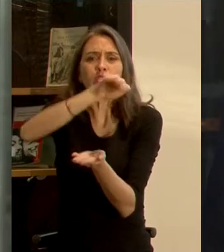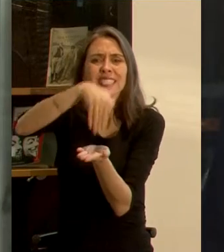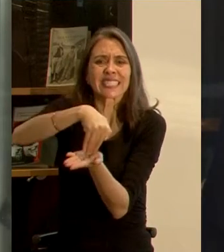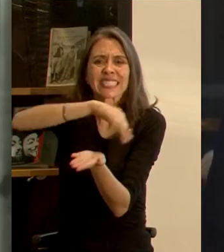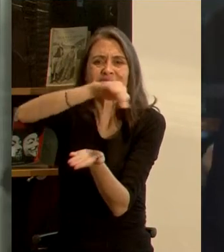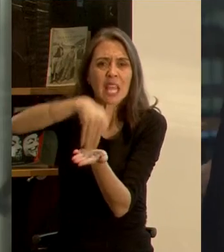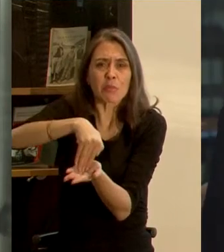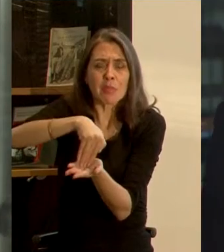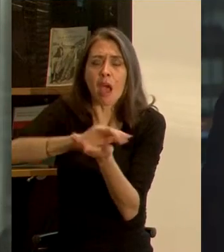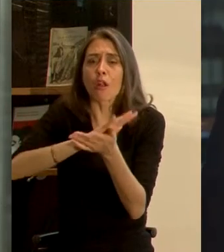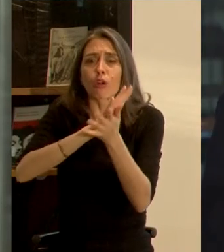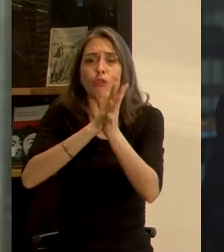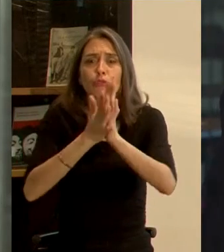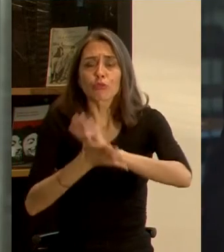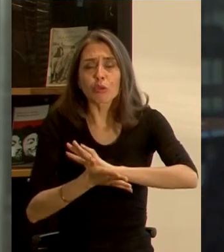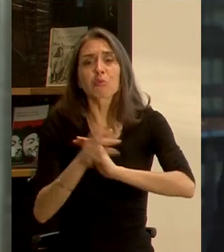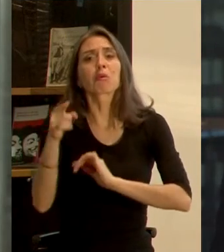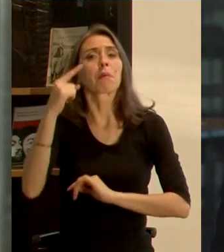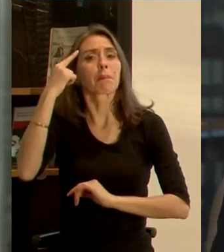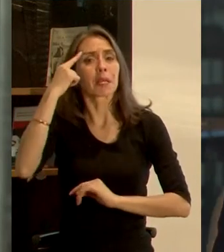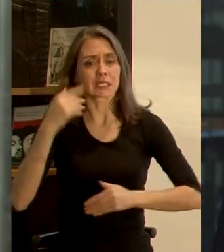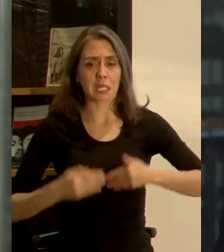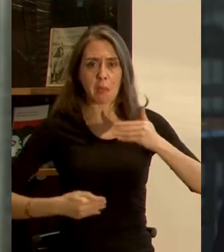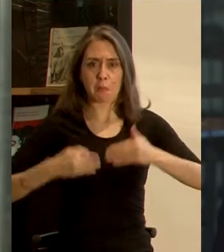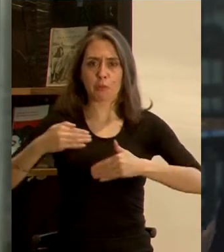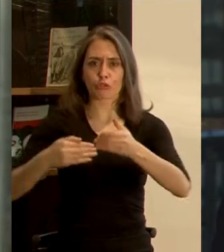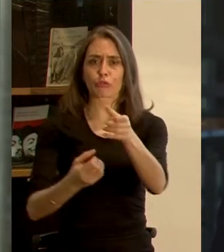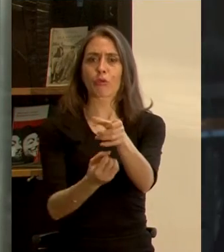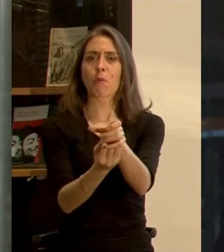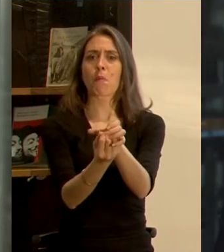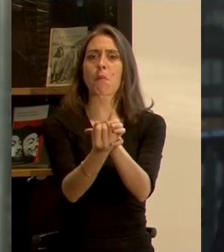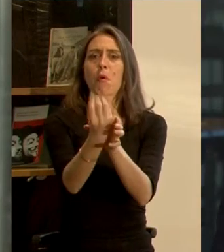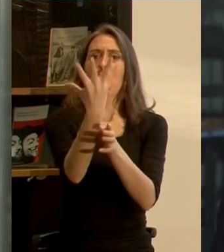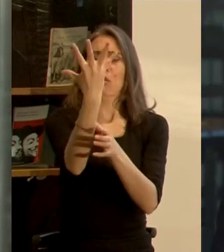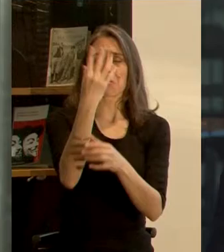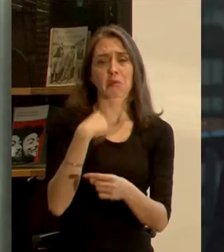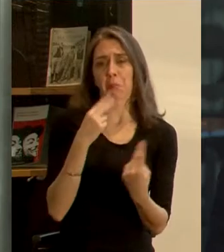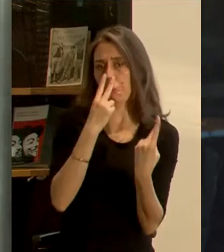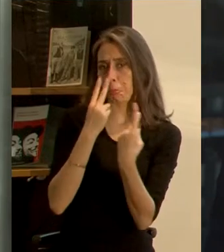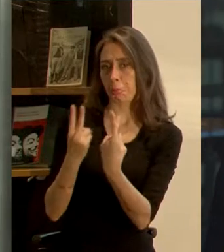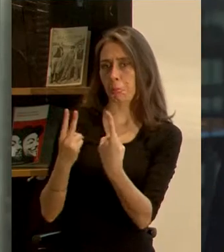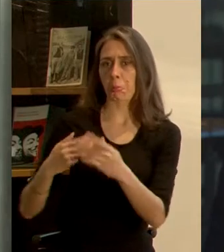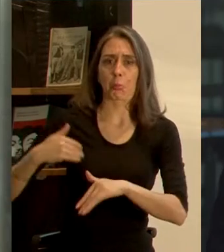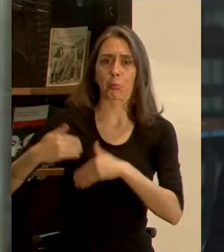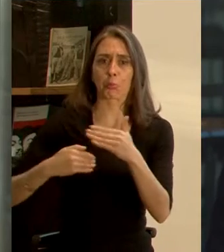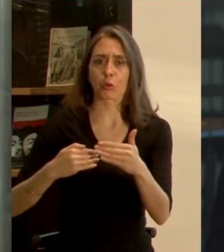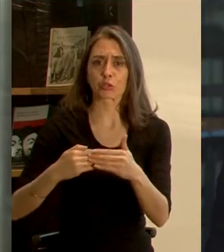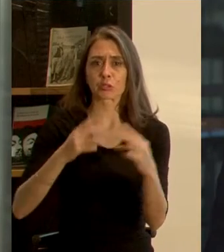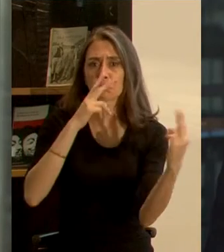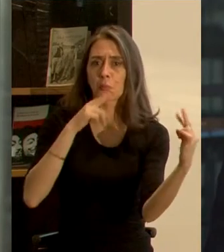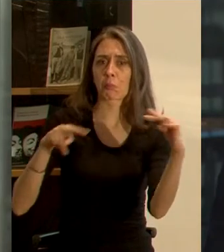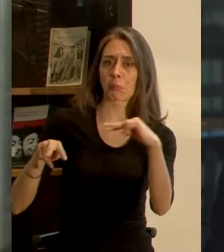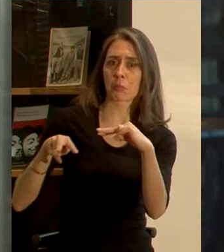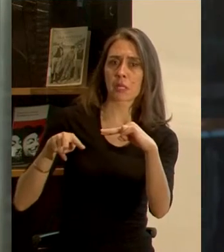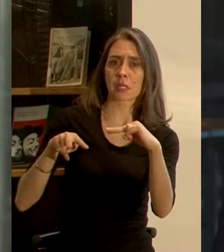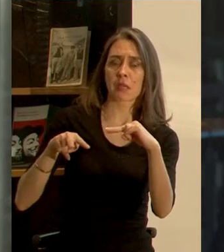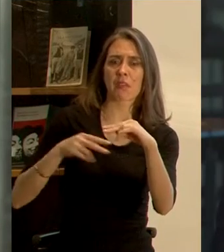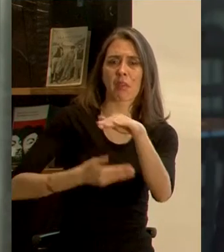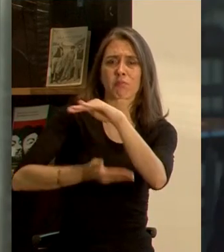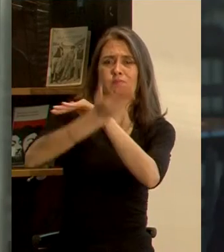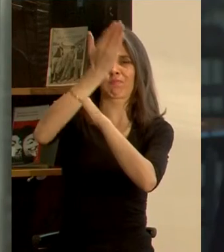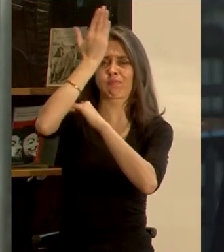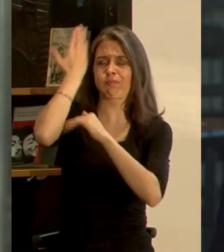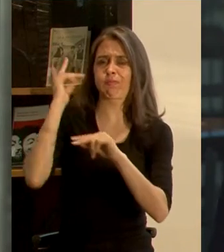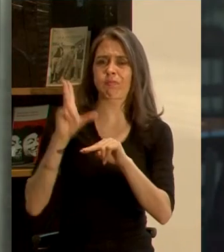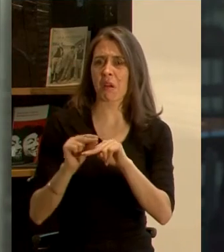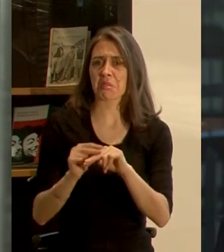que se supone que un proceso de modernización, para mí es un proceso o tiene una mirada totalmente retrógrada.